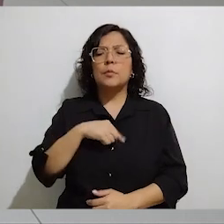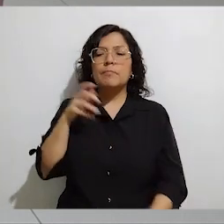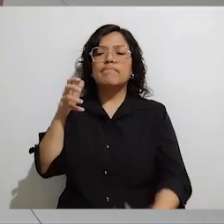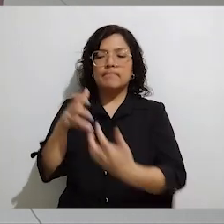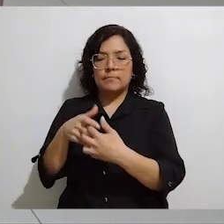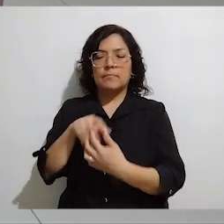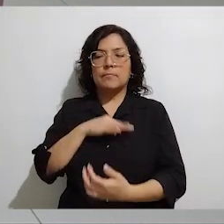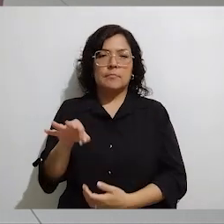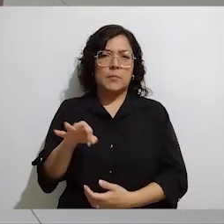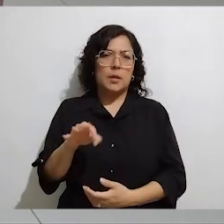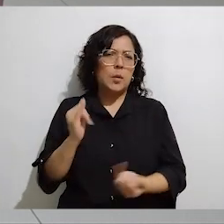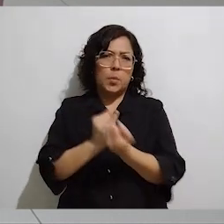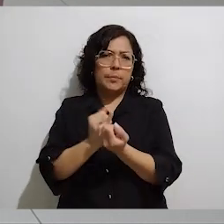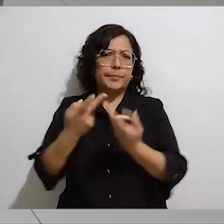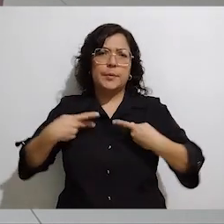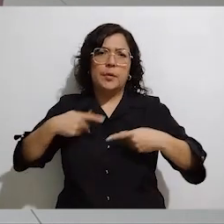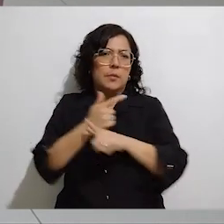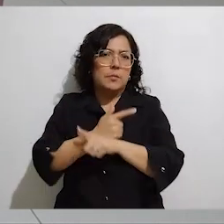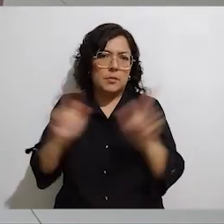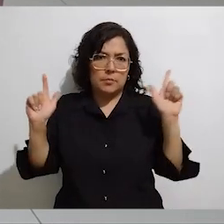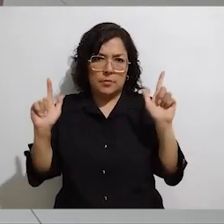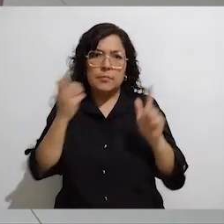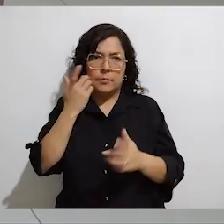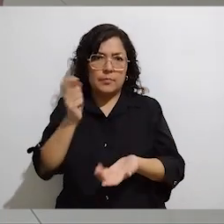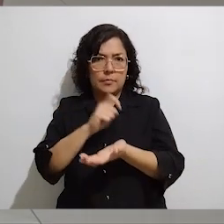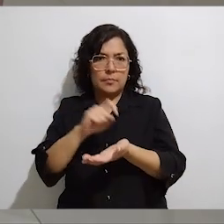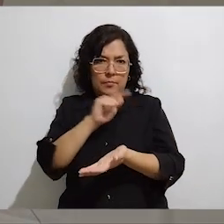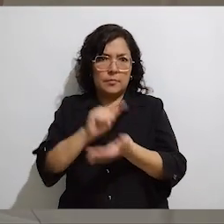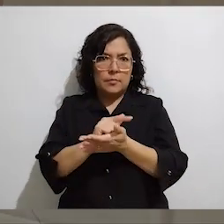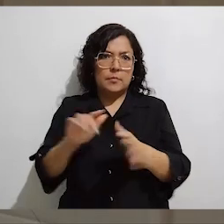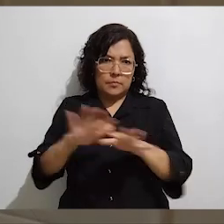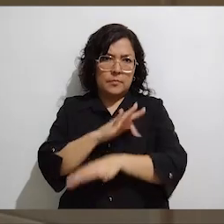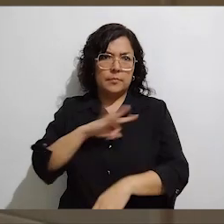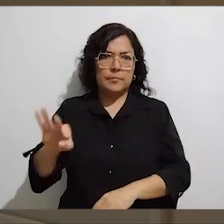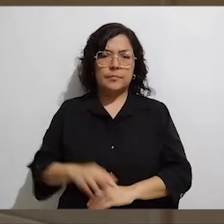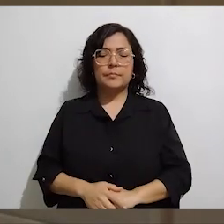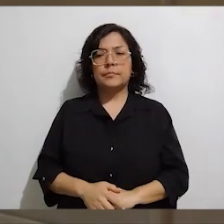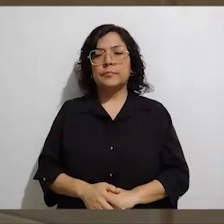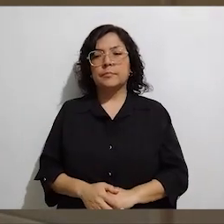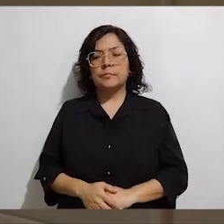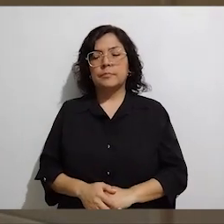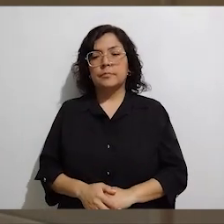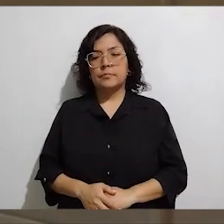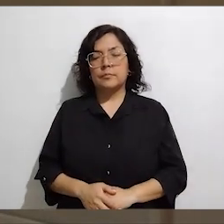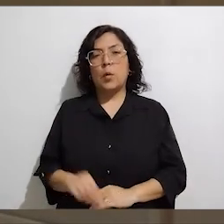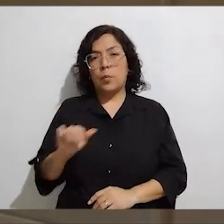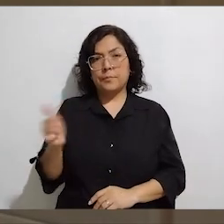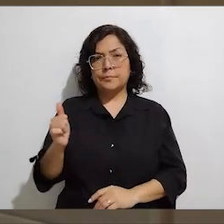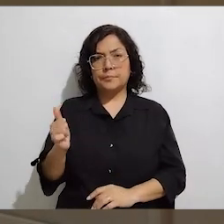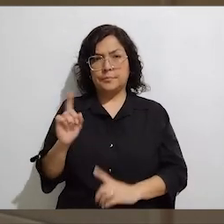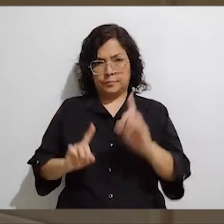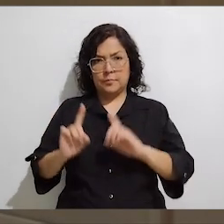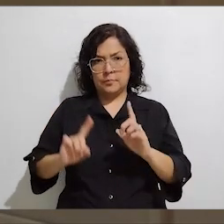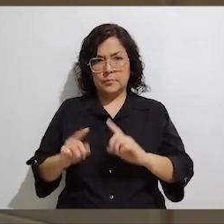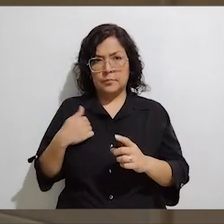cualquier persona que así lo desee. Vamos a ver otra pregunta que traemos aquí anotada, de las que nos